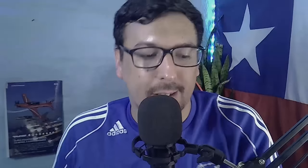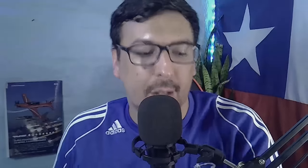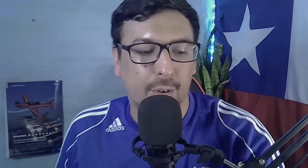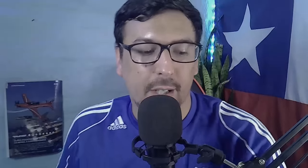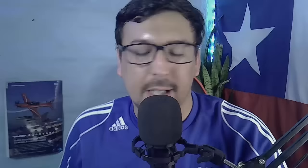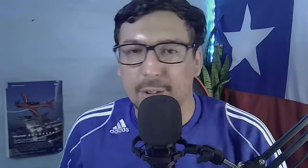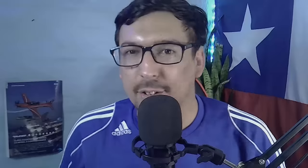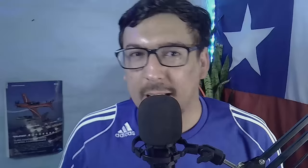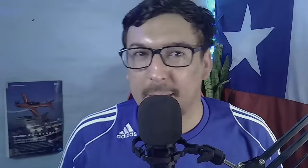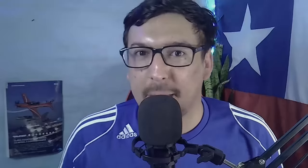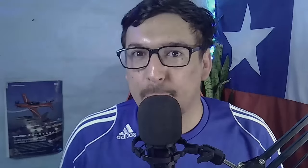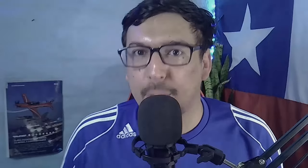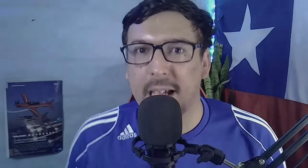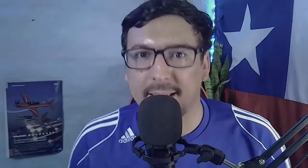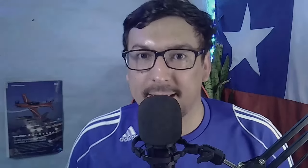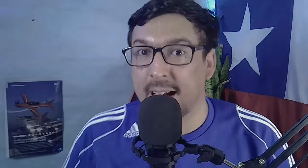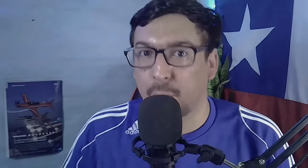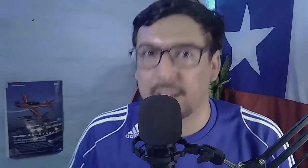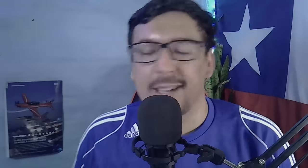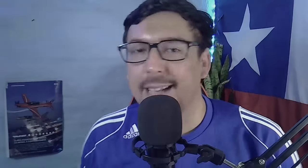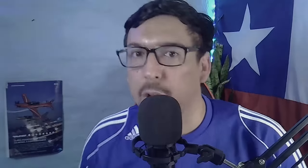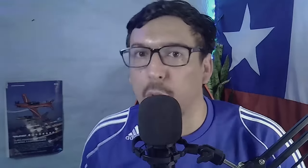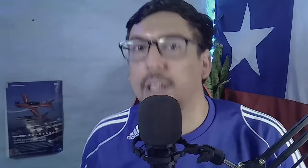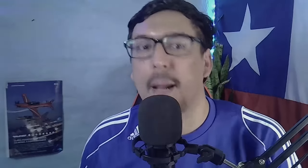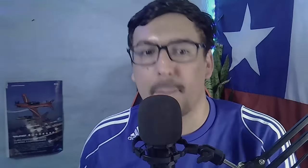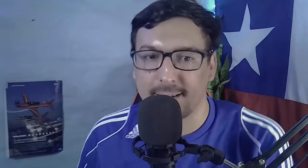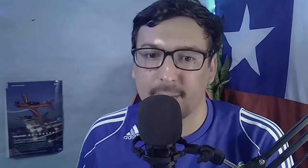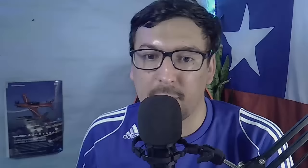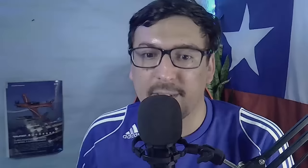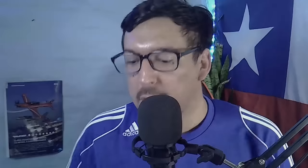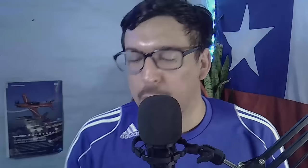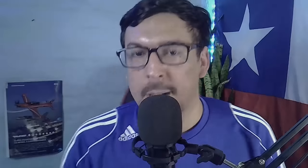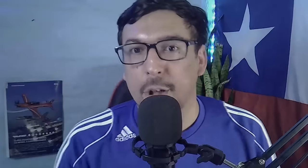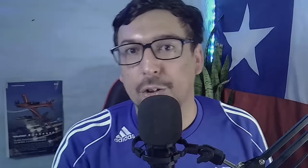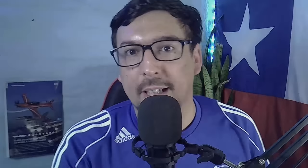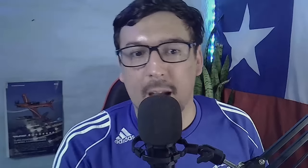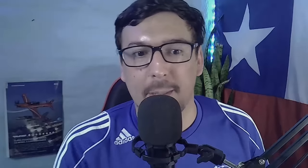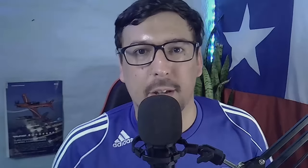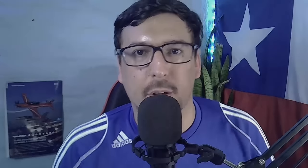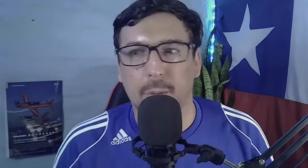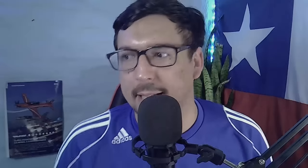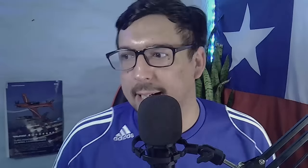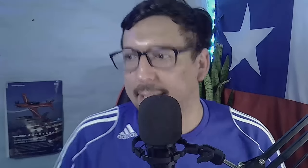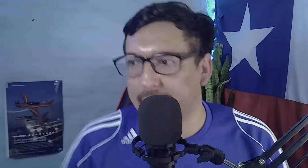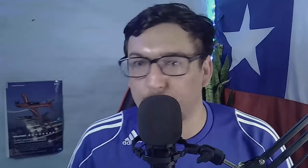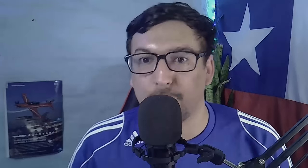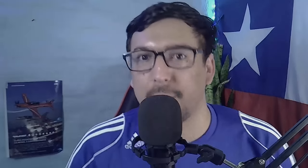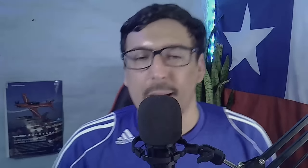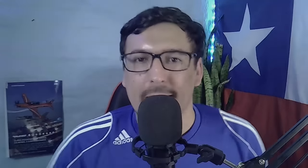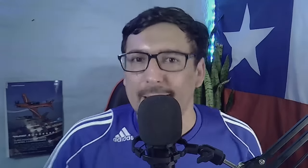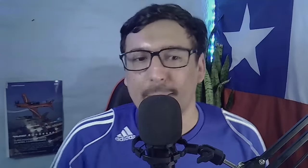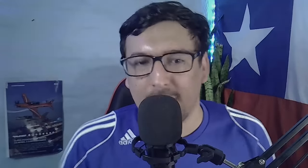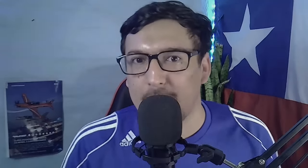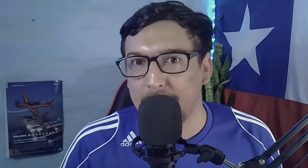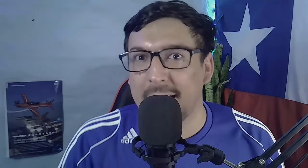buenos tratados Entonces el país puede acceder a cosas tecnológicas más más fácil lo mismo el otro día estaba mirando porque cada tanto dentro ver